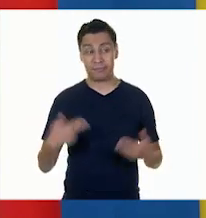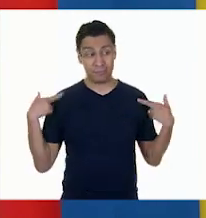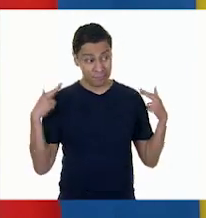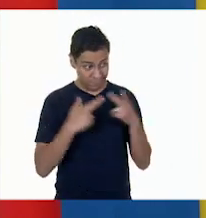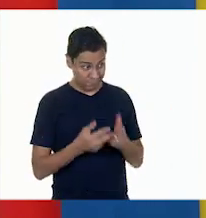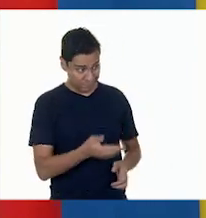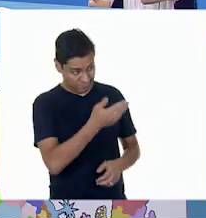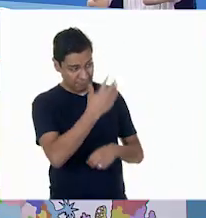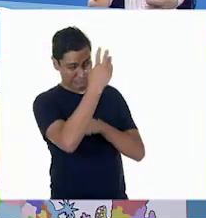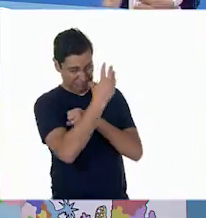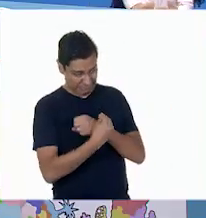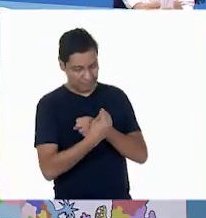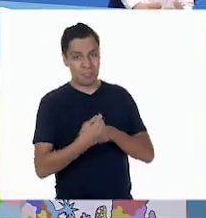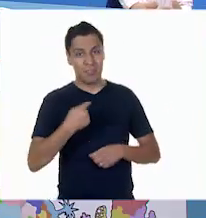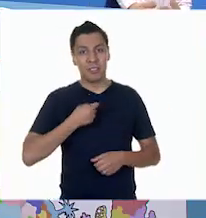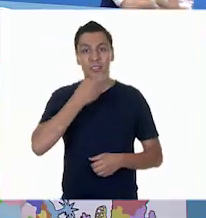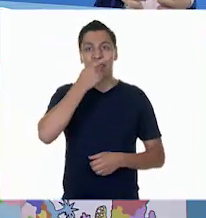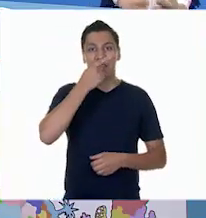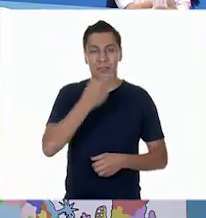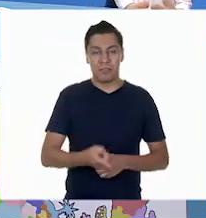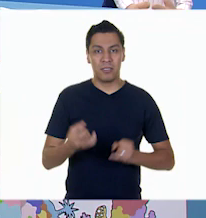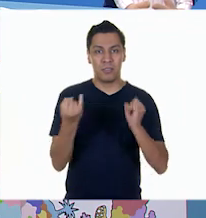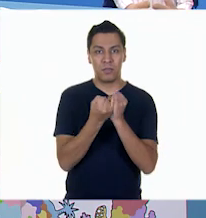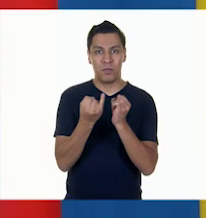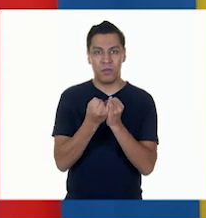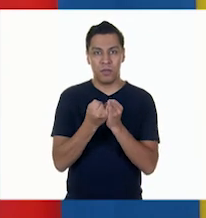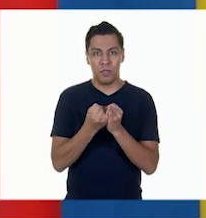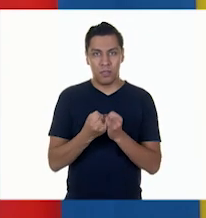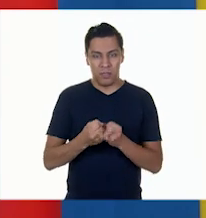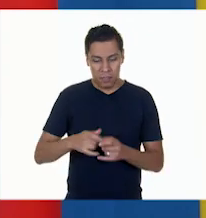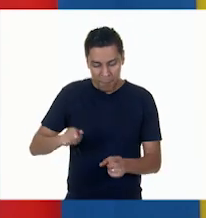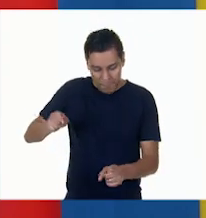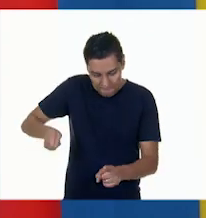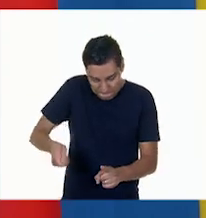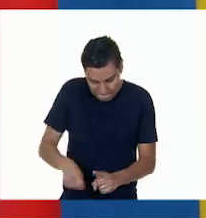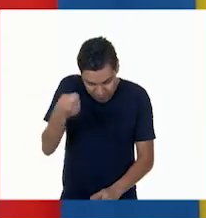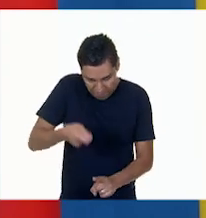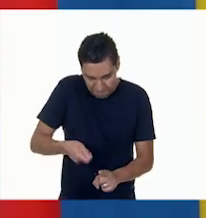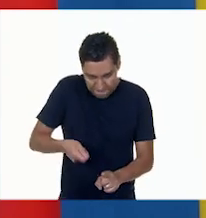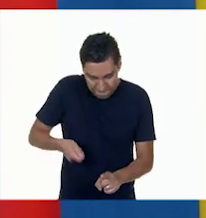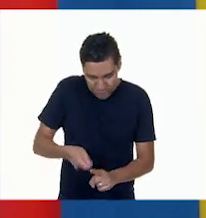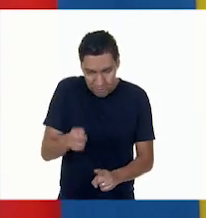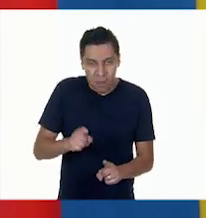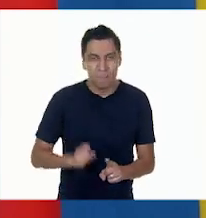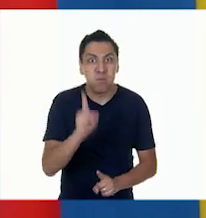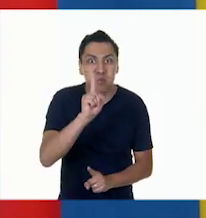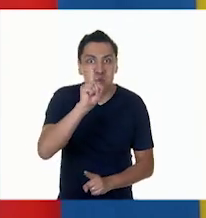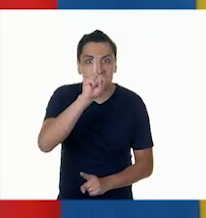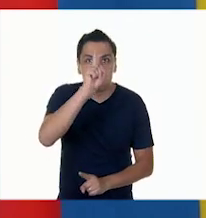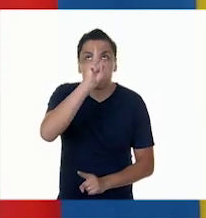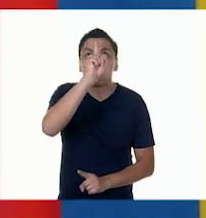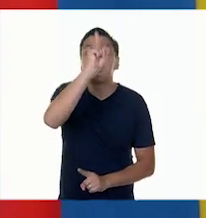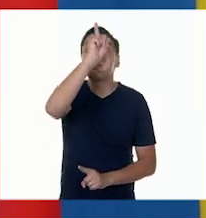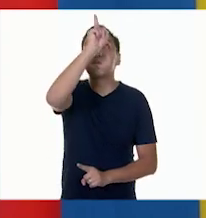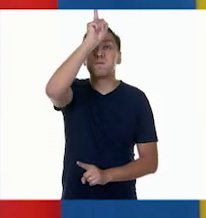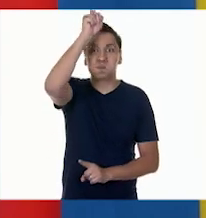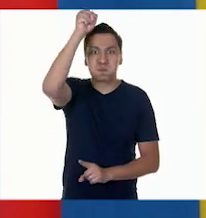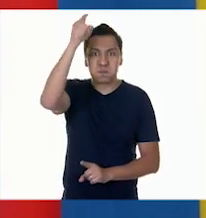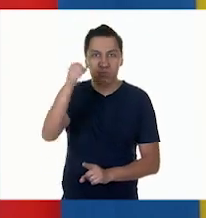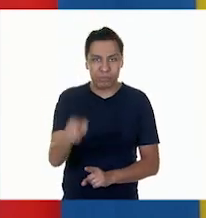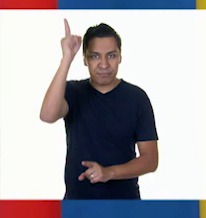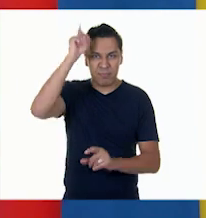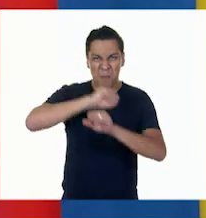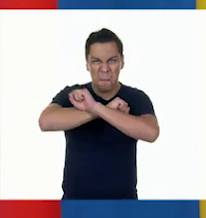claro. Ale, bueno, sabemos que los cohetes, pues, son tradicionales y festivos, pero además de las